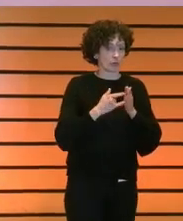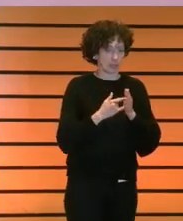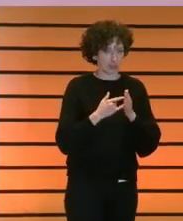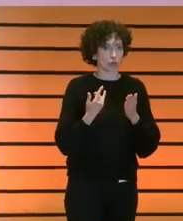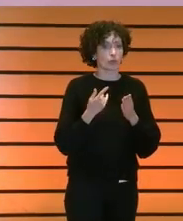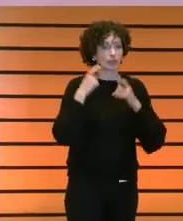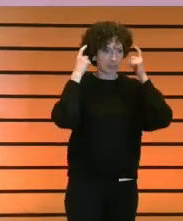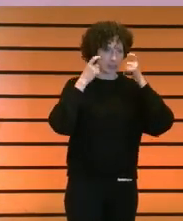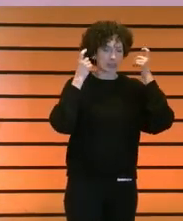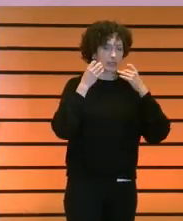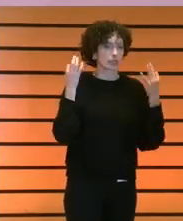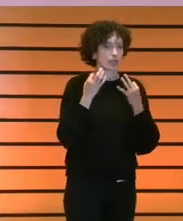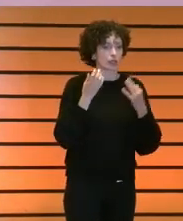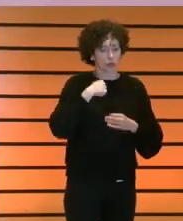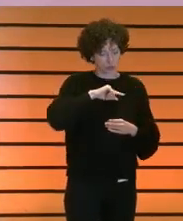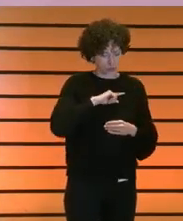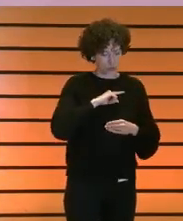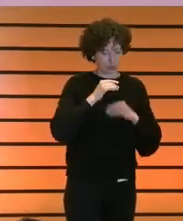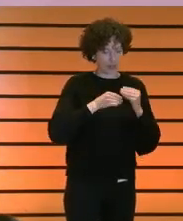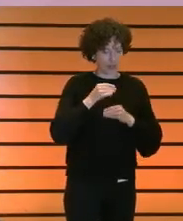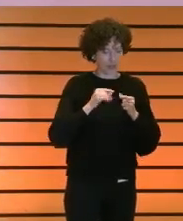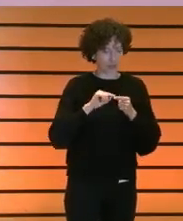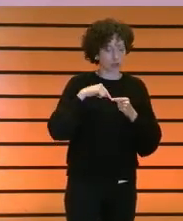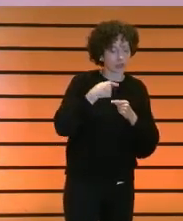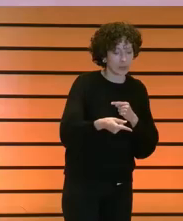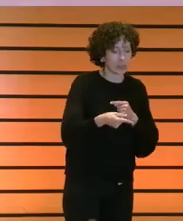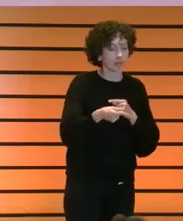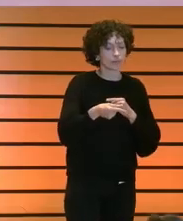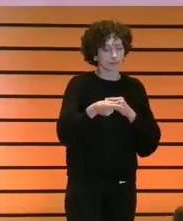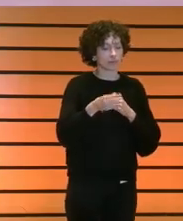nuestro impacto y el impacto de nuestras actividades sea